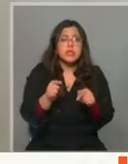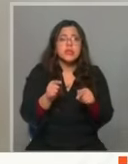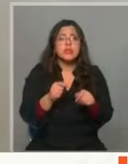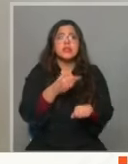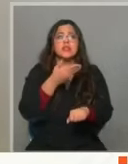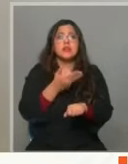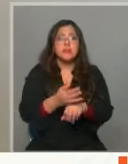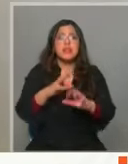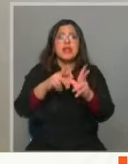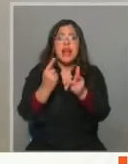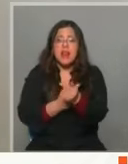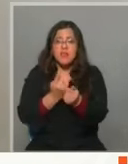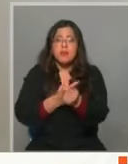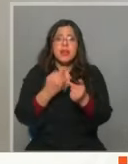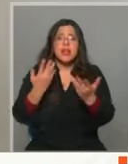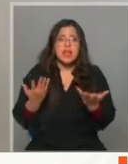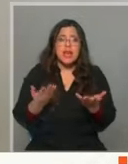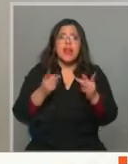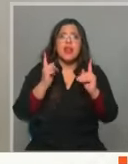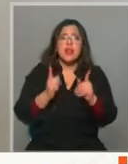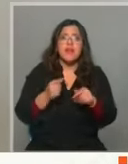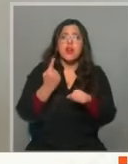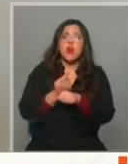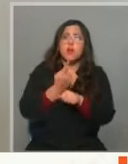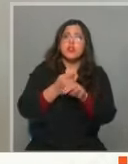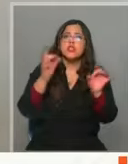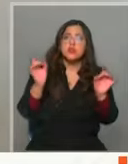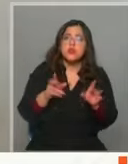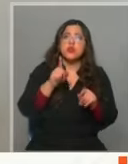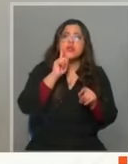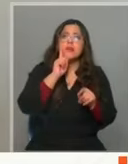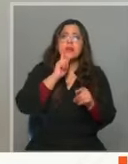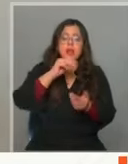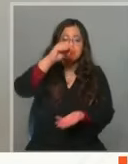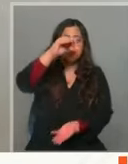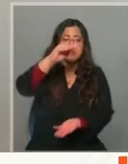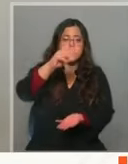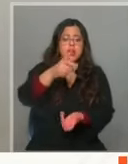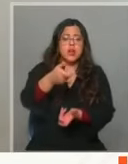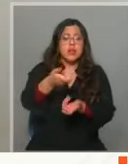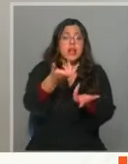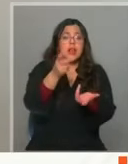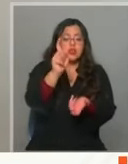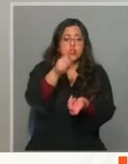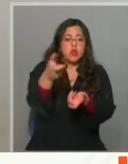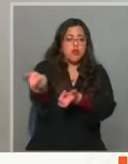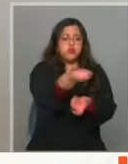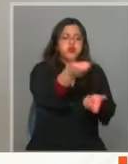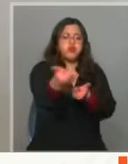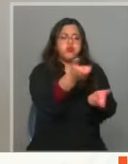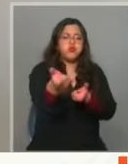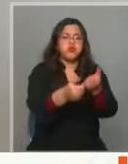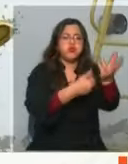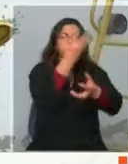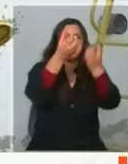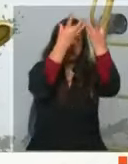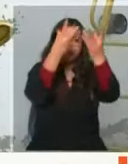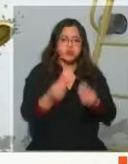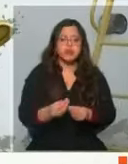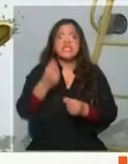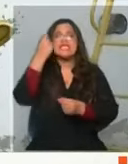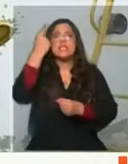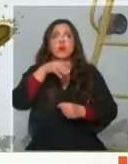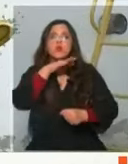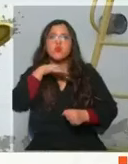a poder de alguna u otra manera discutir si podemos tener un extintor en la casa y este extintor que lo sepan usar. No se